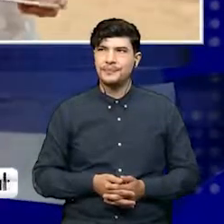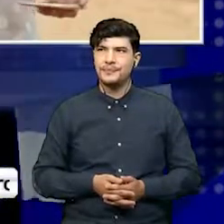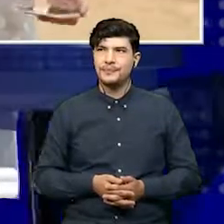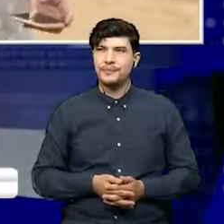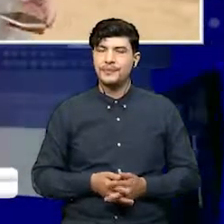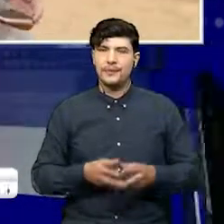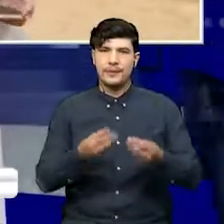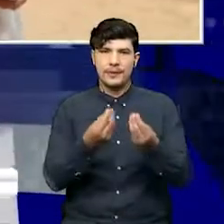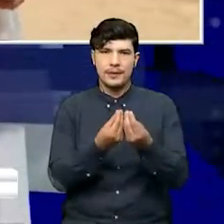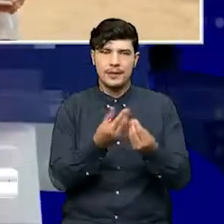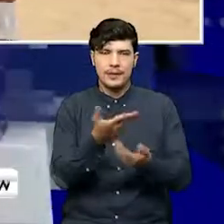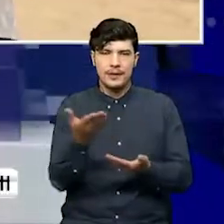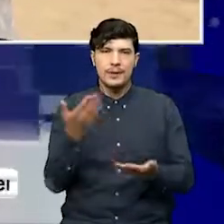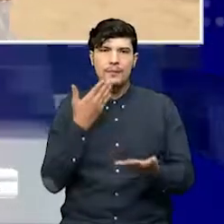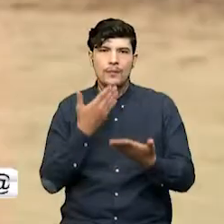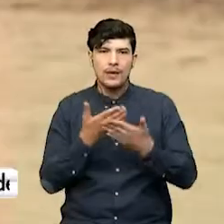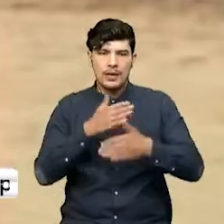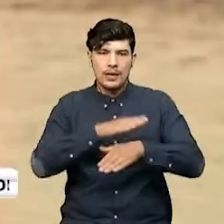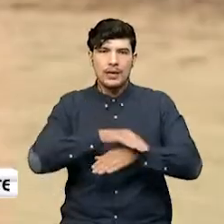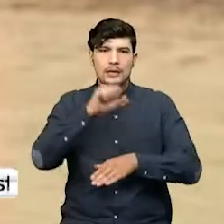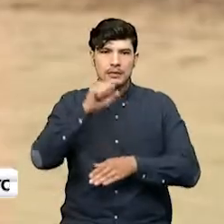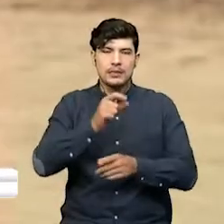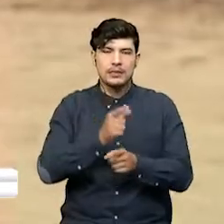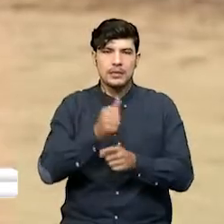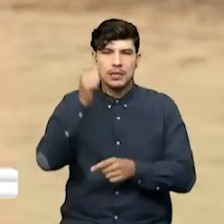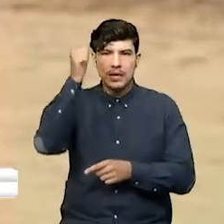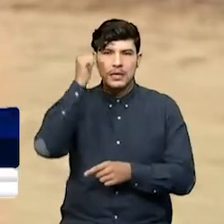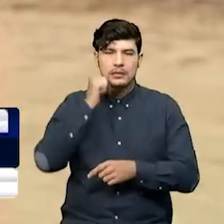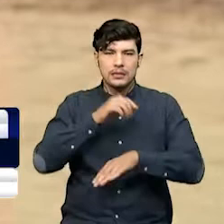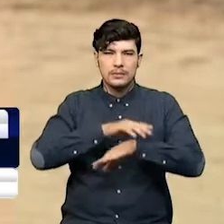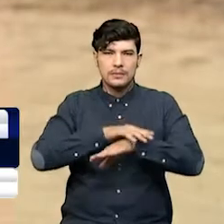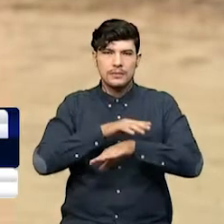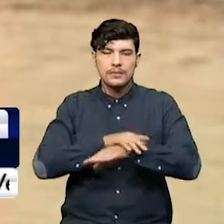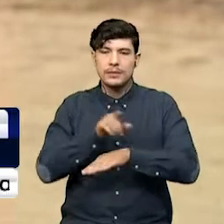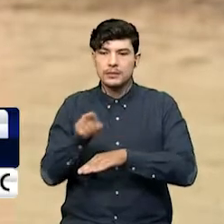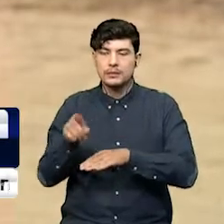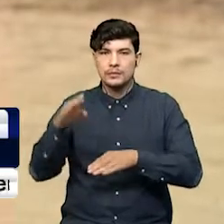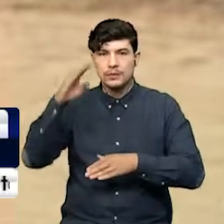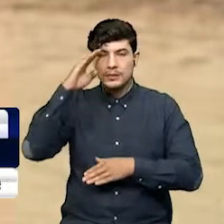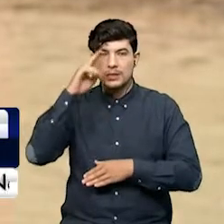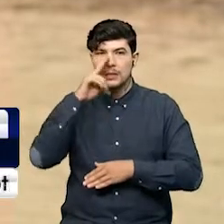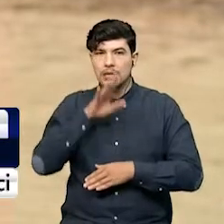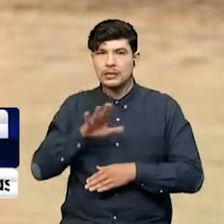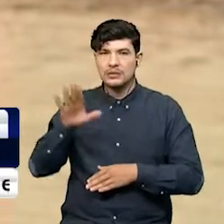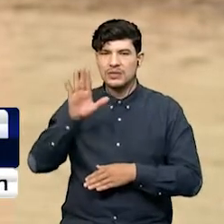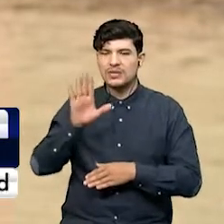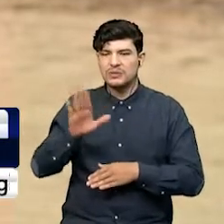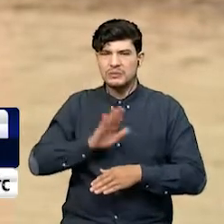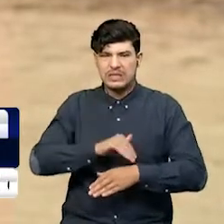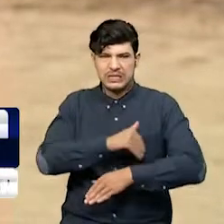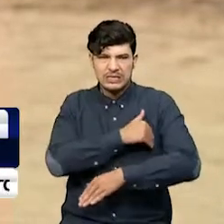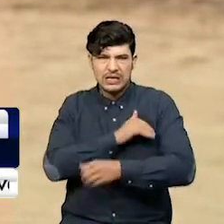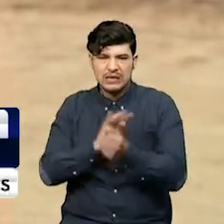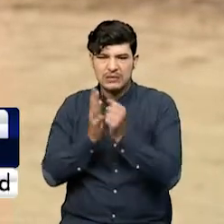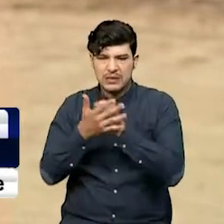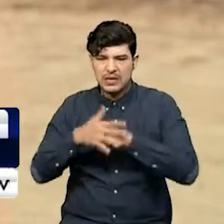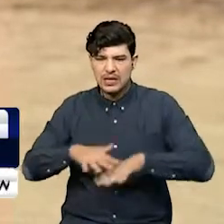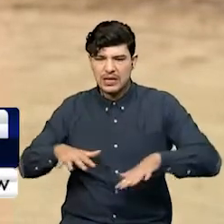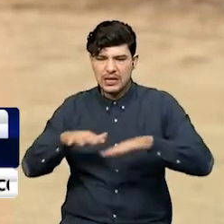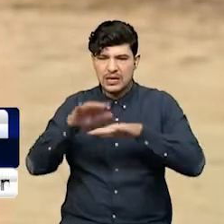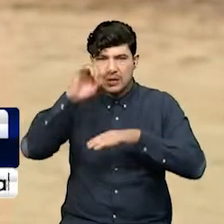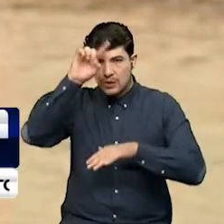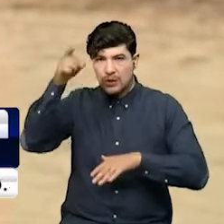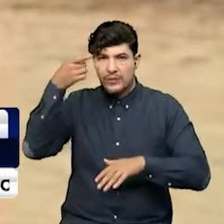compañeros muy buenas tardes así es ayer en horas de la tarde subieron a las autoridades el ministerio la gobernación y